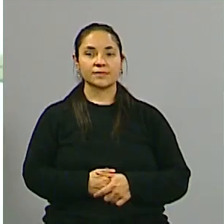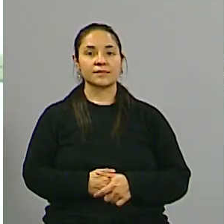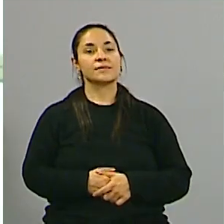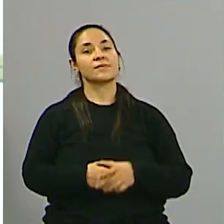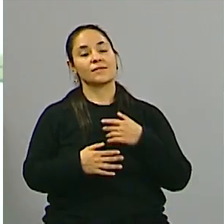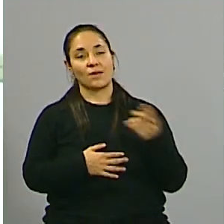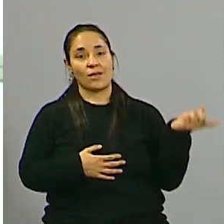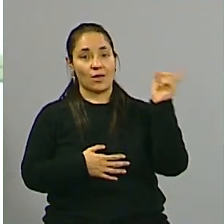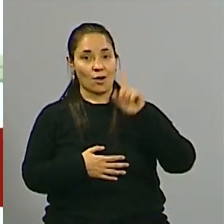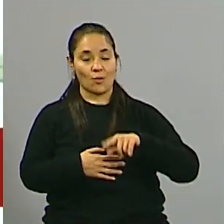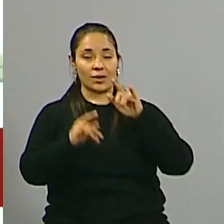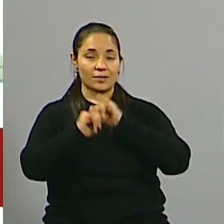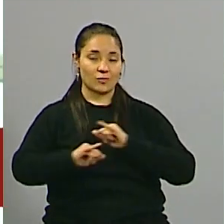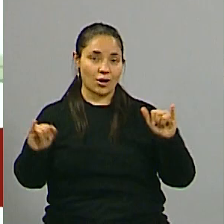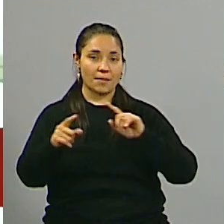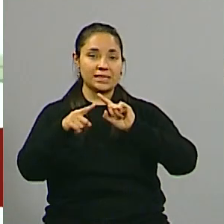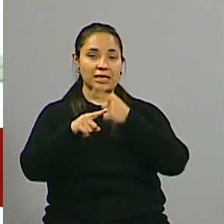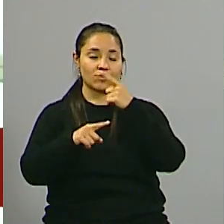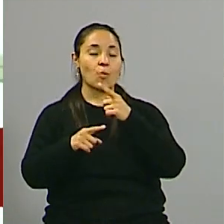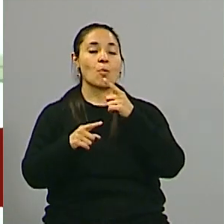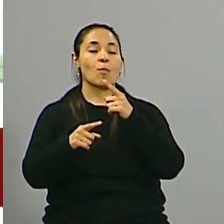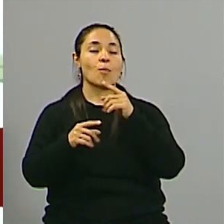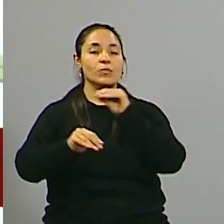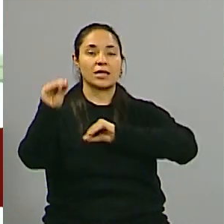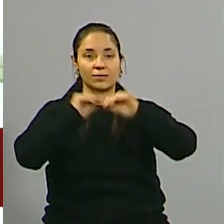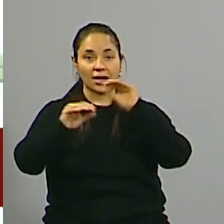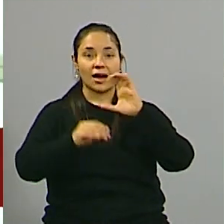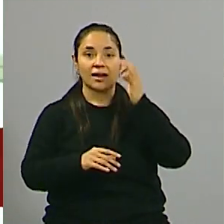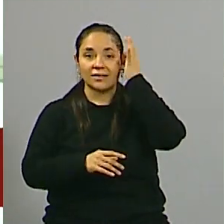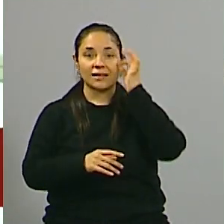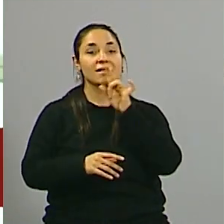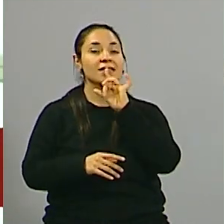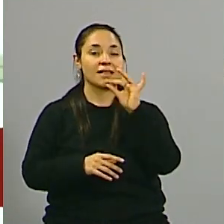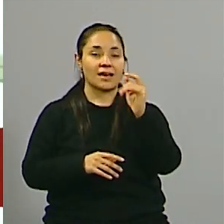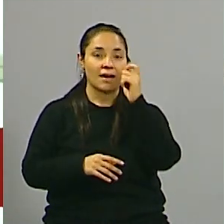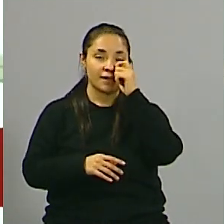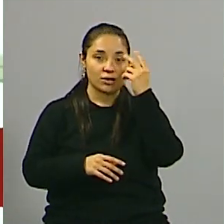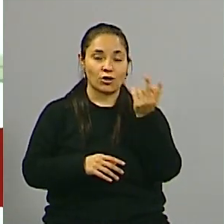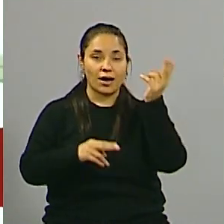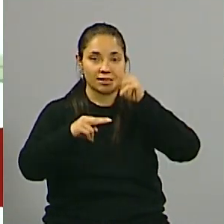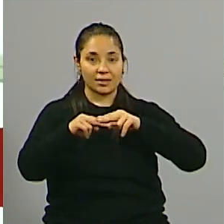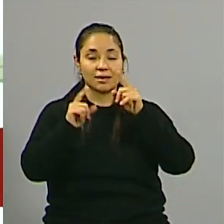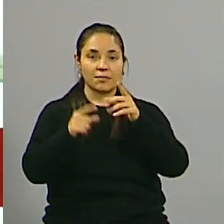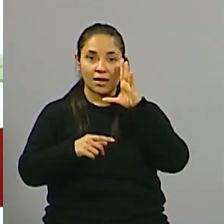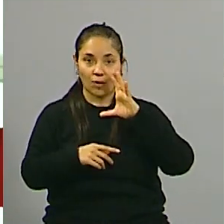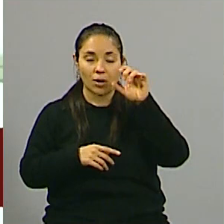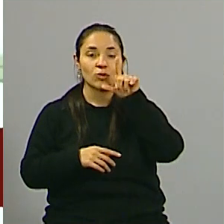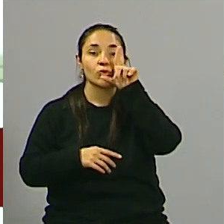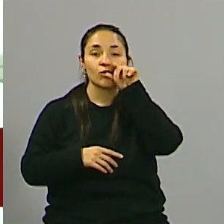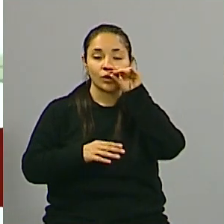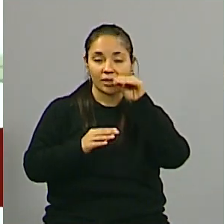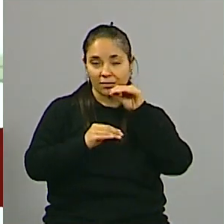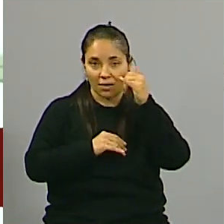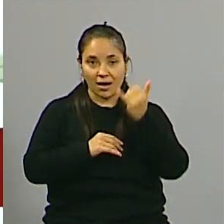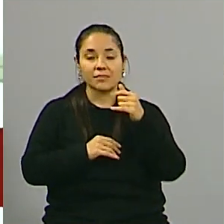Bueno, aquí estamos de vuelta en Chat Político, en el 30 de la TDA, 22 de Supercanal HD. Recuerden que estamos en redes, en Twitter, estamos